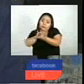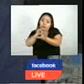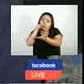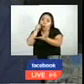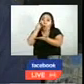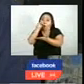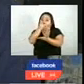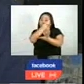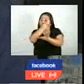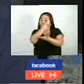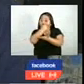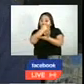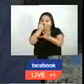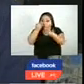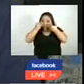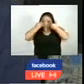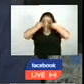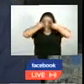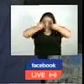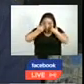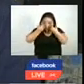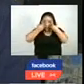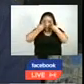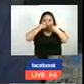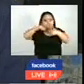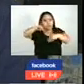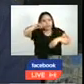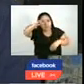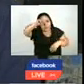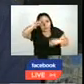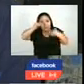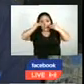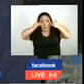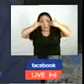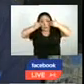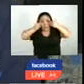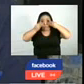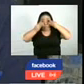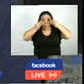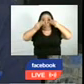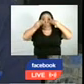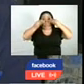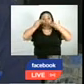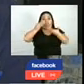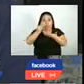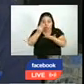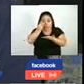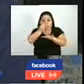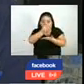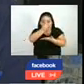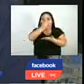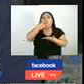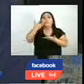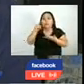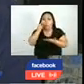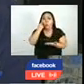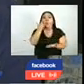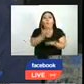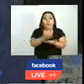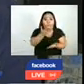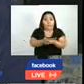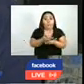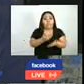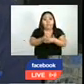está haciendo un sobreesfuerzo y entonces tiende el ojo a crecer más y está demostrado con